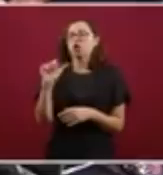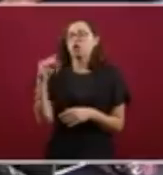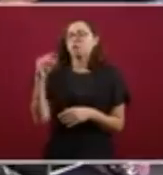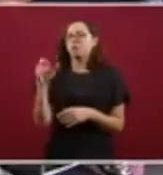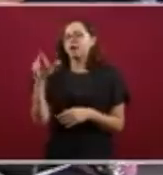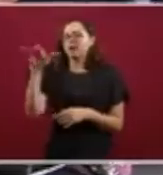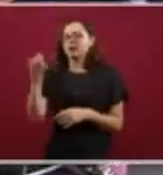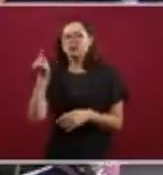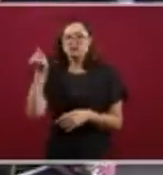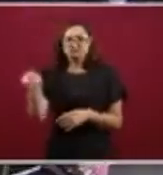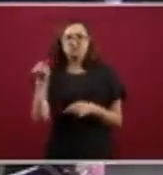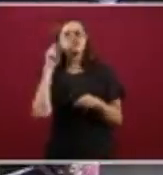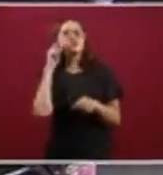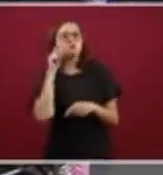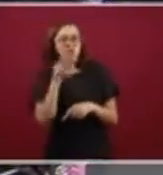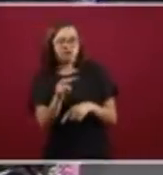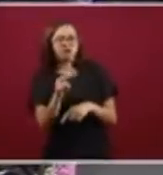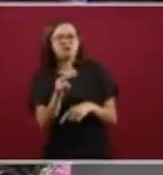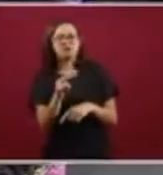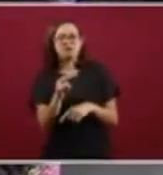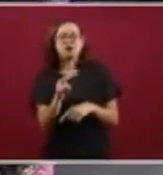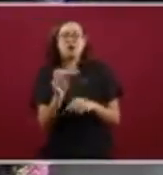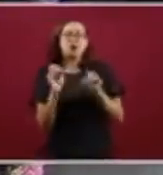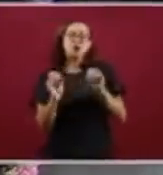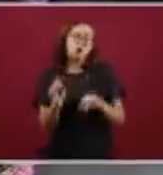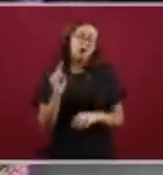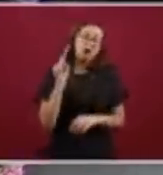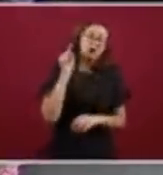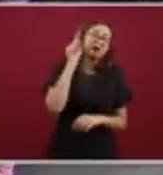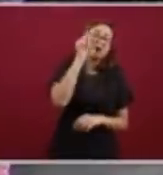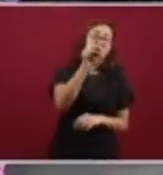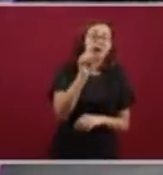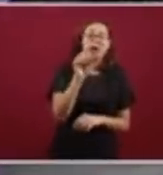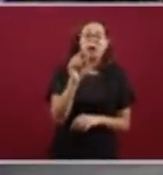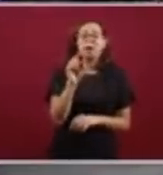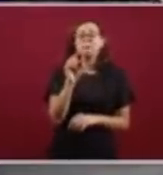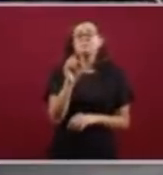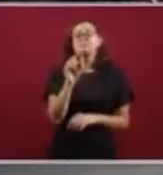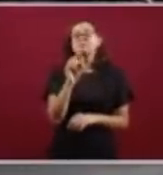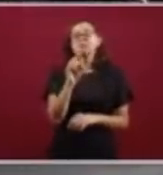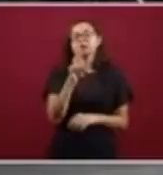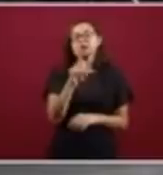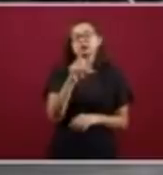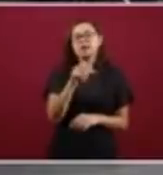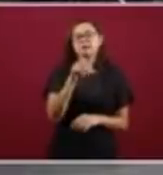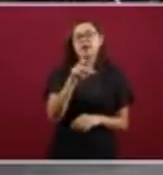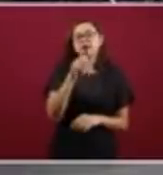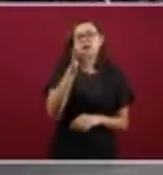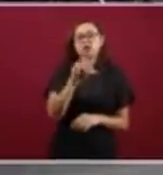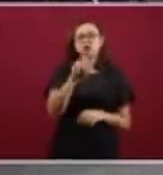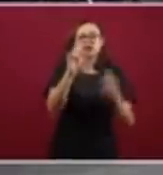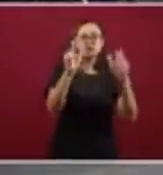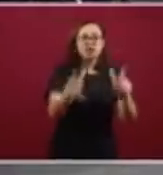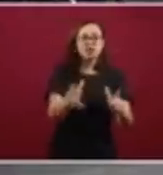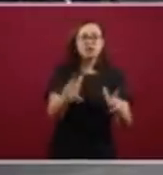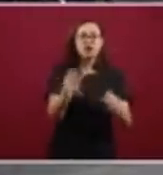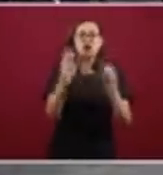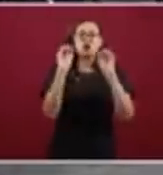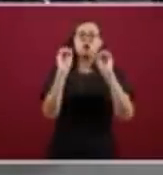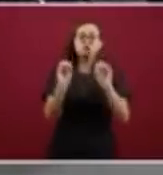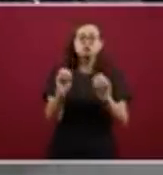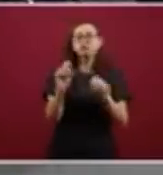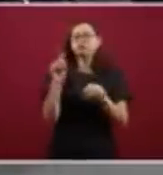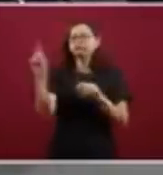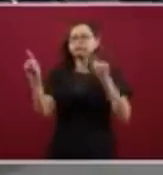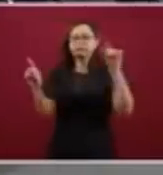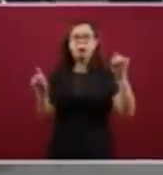o en Benemérito de las Américas, en Chiapas, nos están